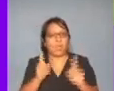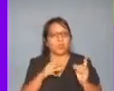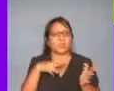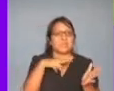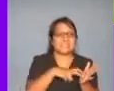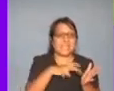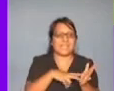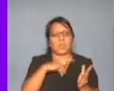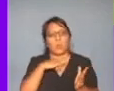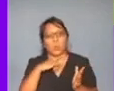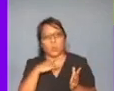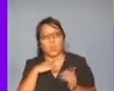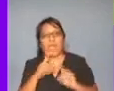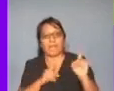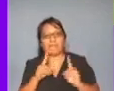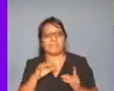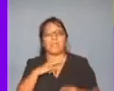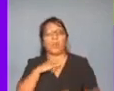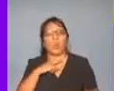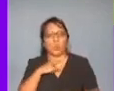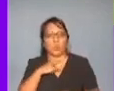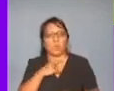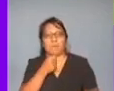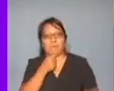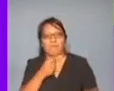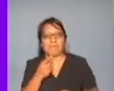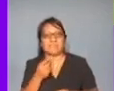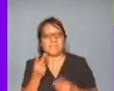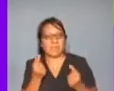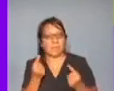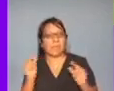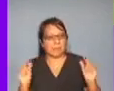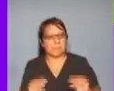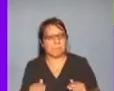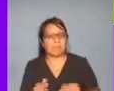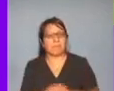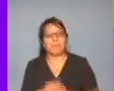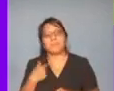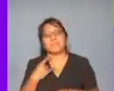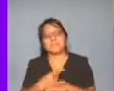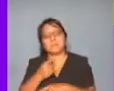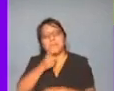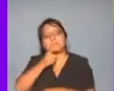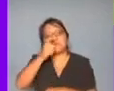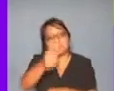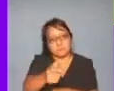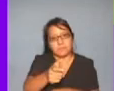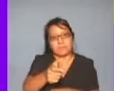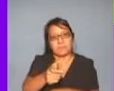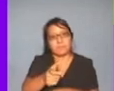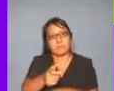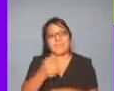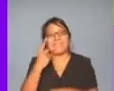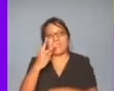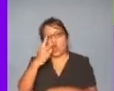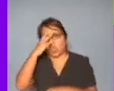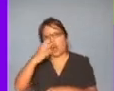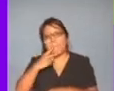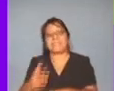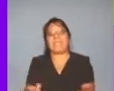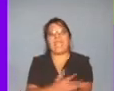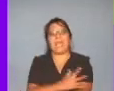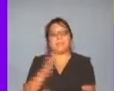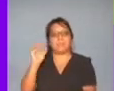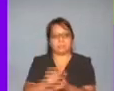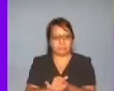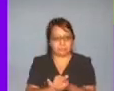vuelo desde Jujuy, muchas veces desde Jujuy es más económico. Siempre se recomienda los vuelos sacarlos con 2 meses de anticipación, más o